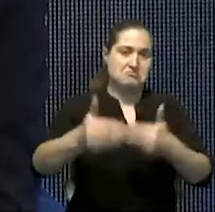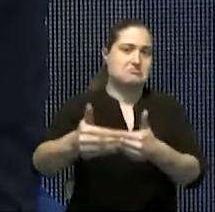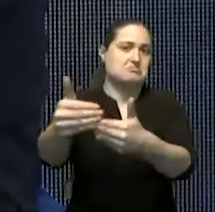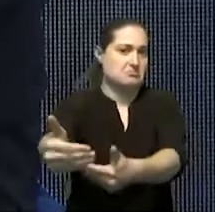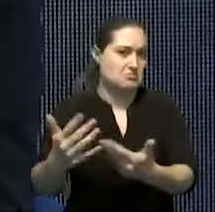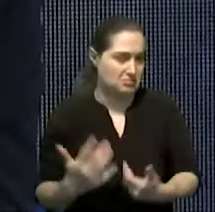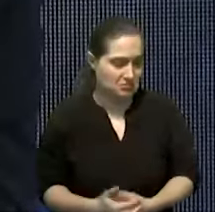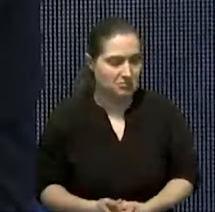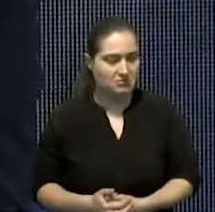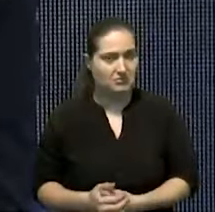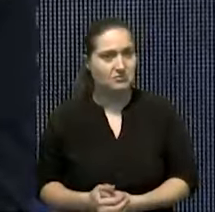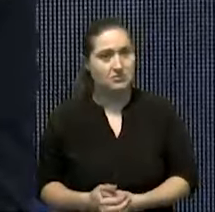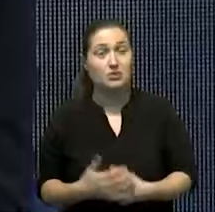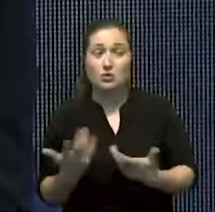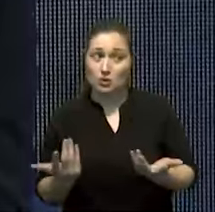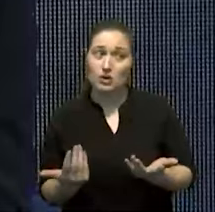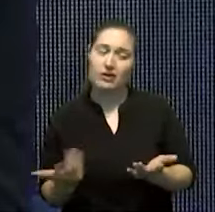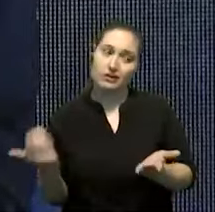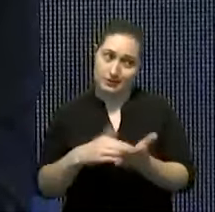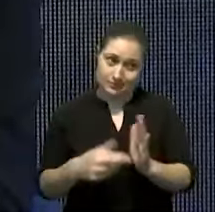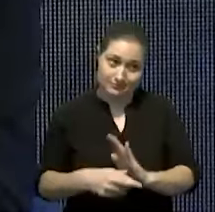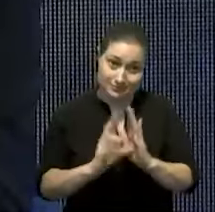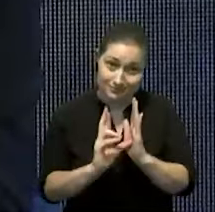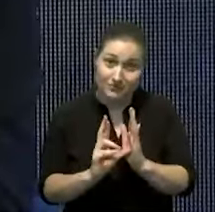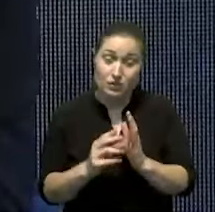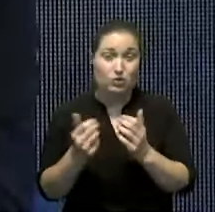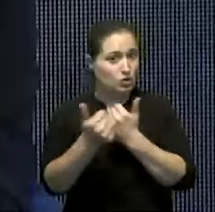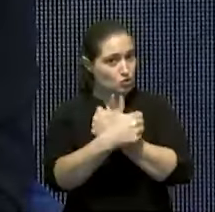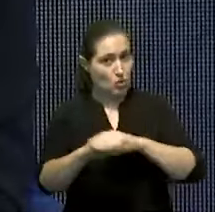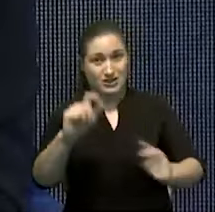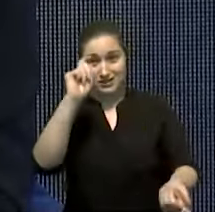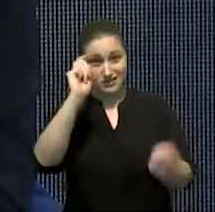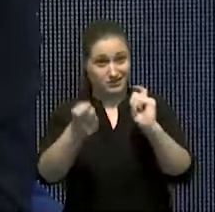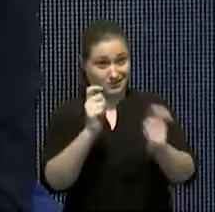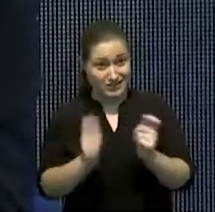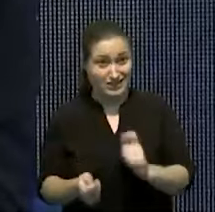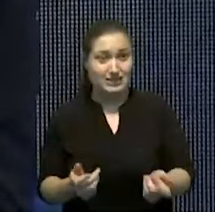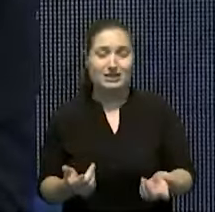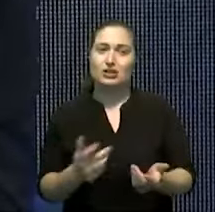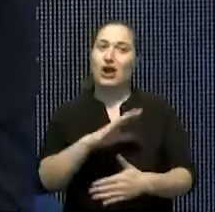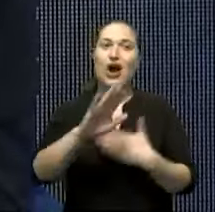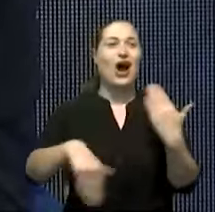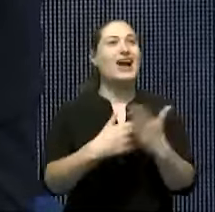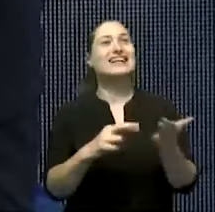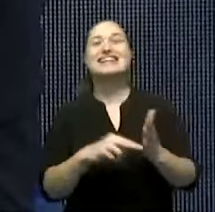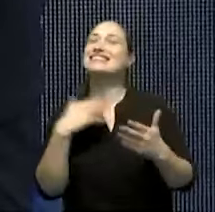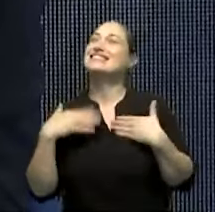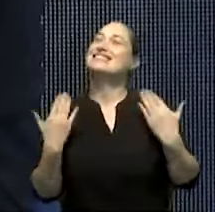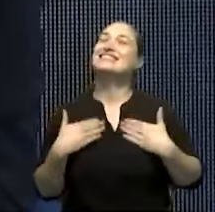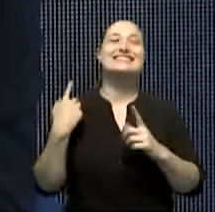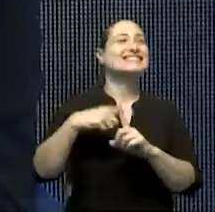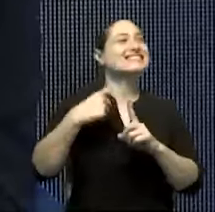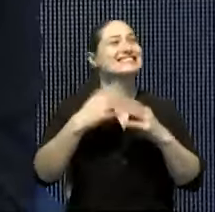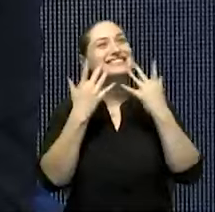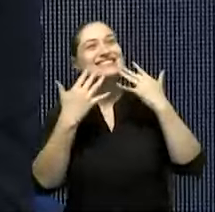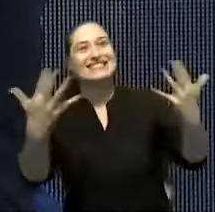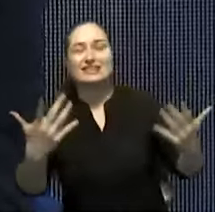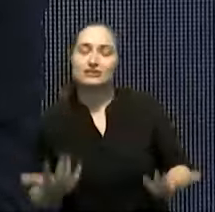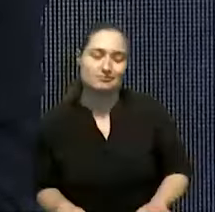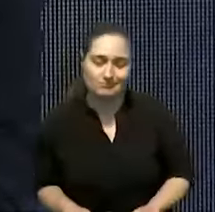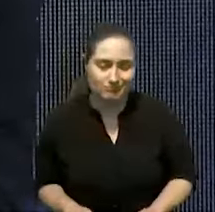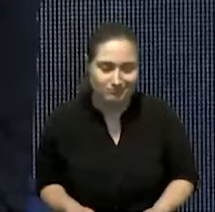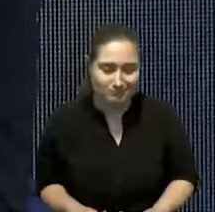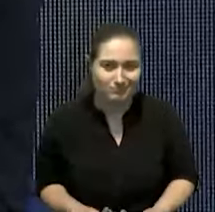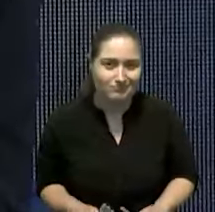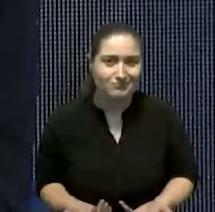sentido repito cualquier reforma no es enteramente simpática nosotros lo sabemos sabemos que algunos sectores